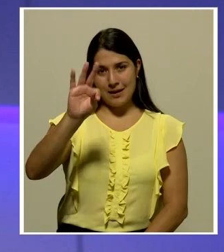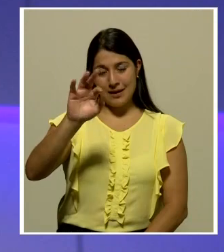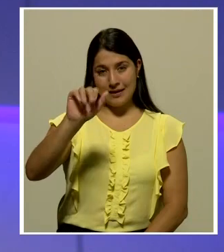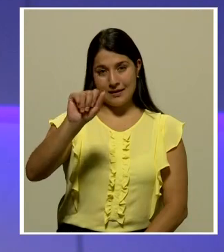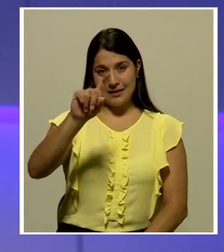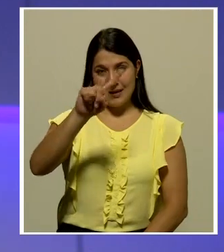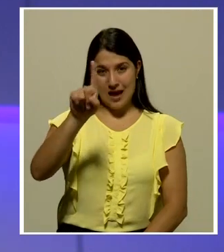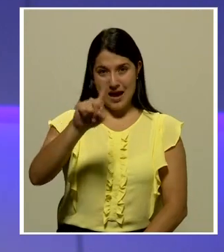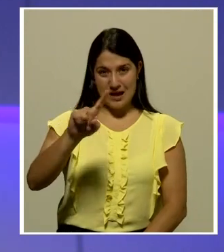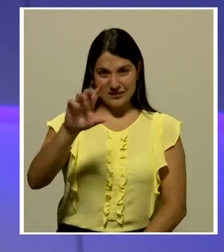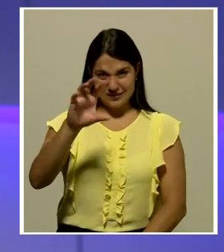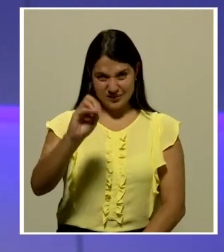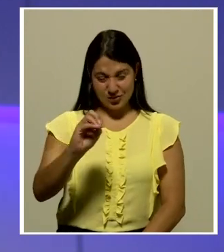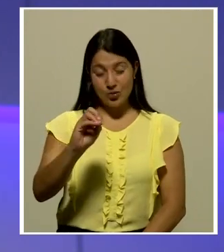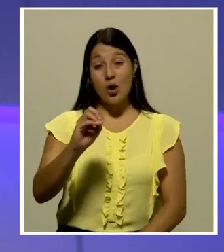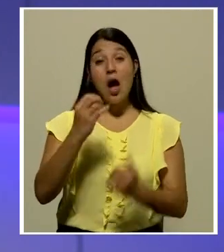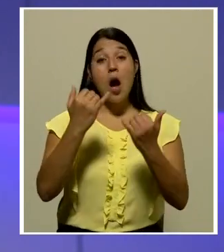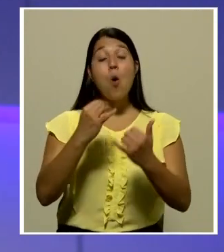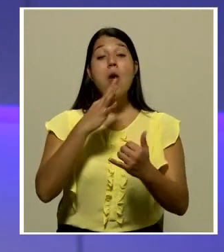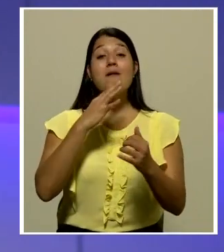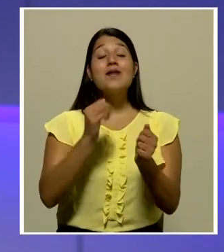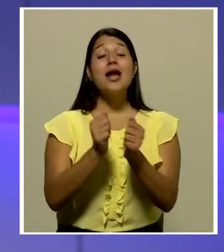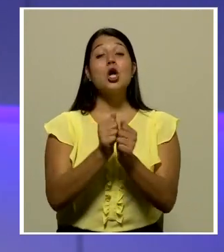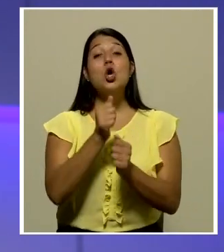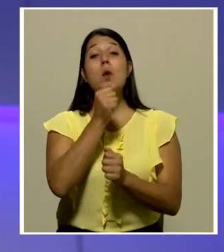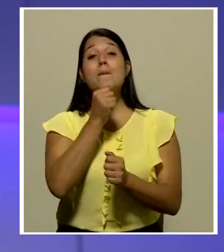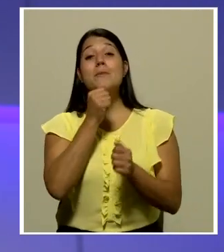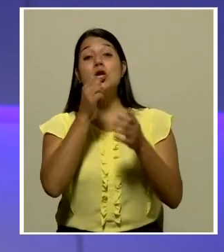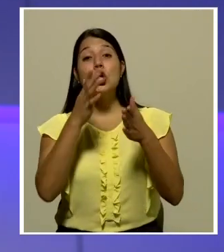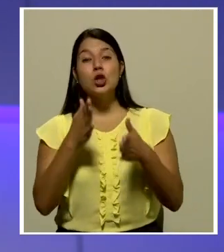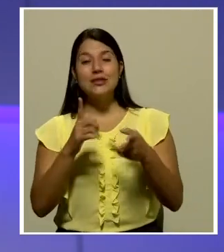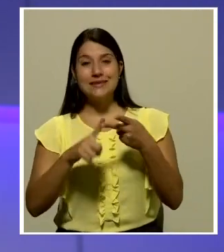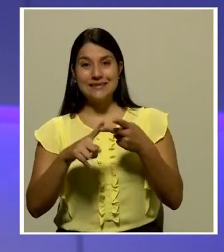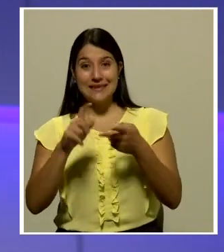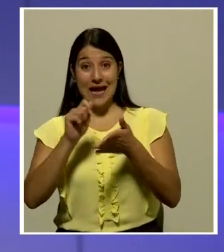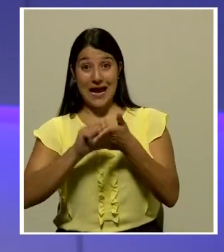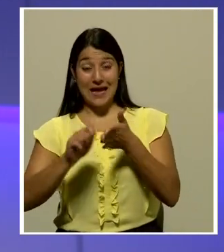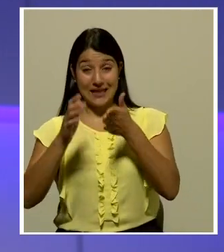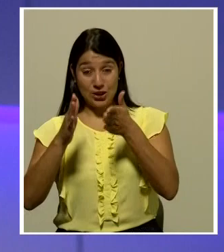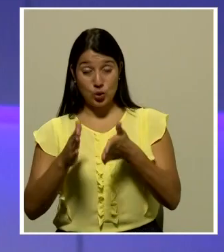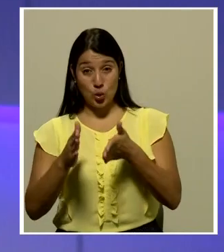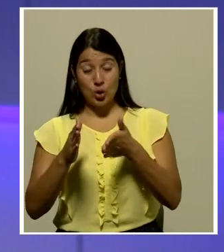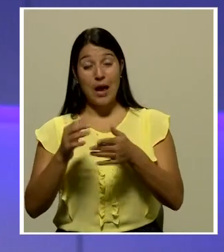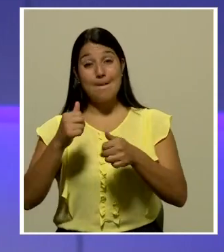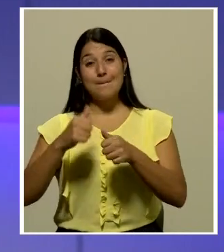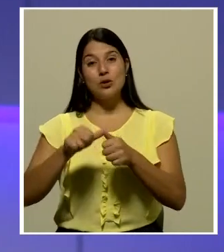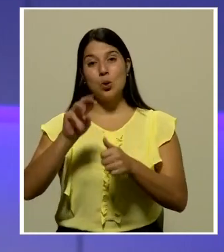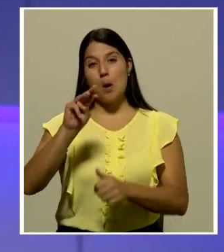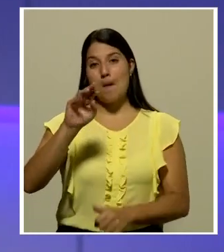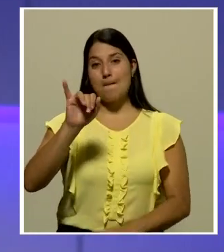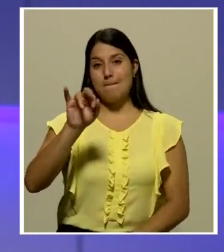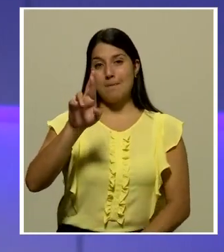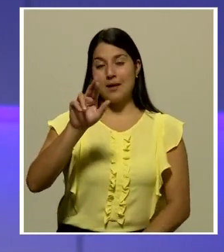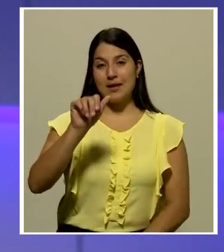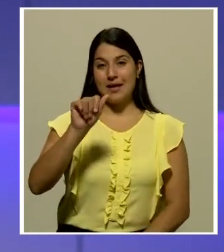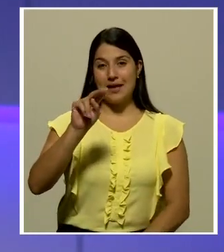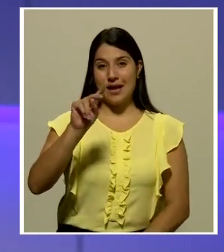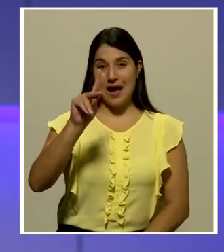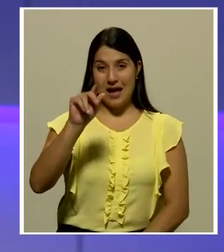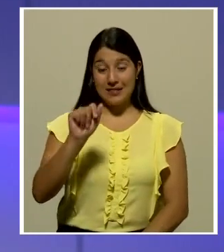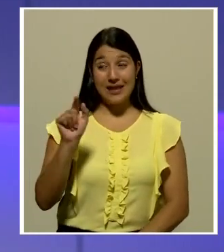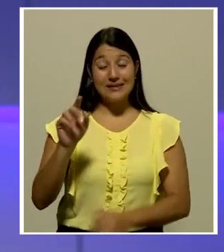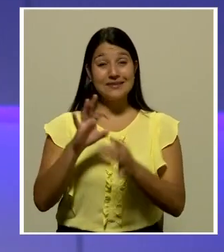ahora con la periodista y editora Hulda Miranda, coordinadora de la unidad Interferencia en